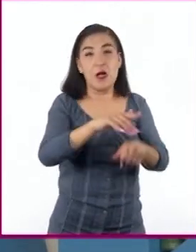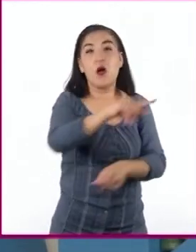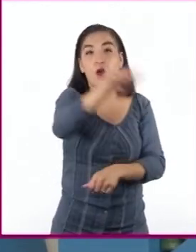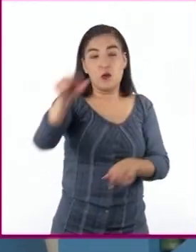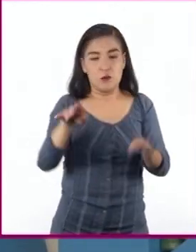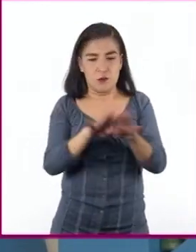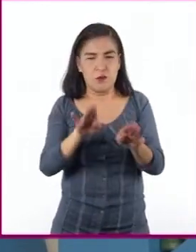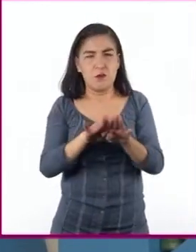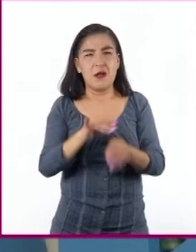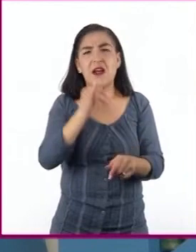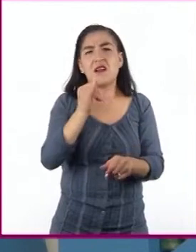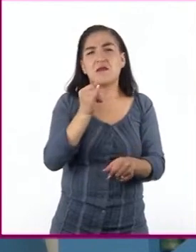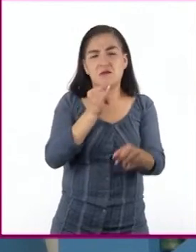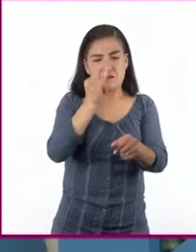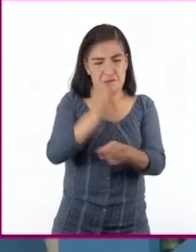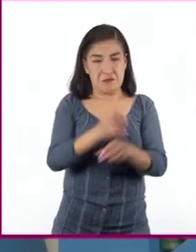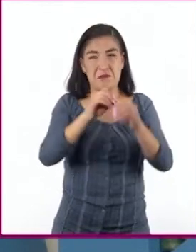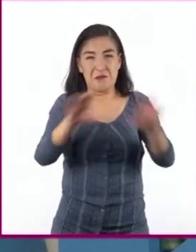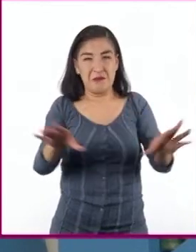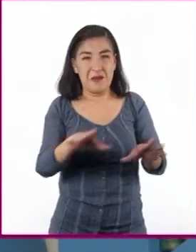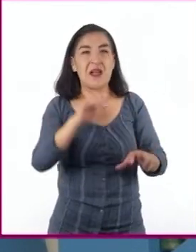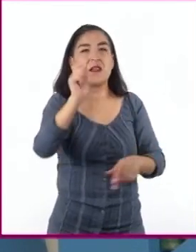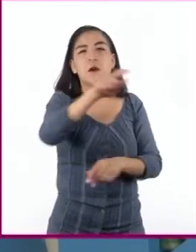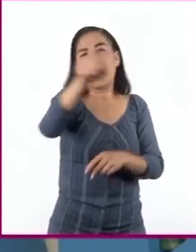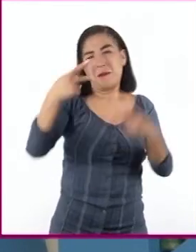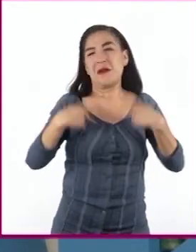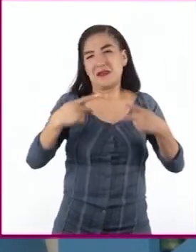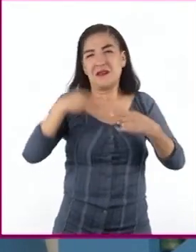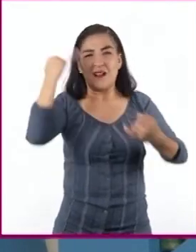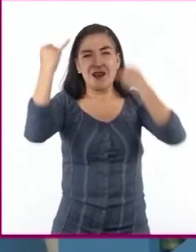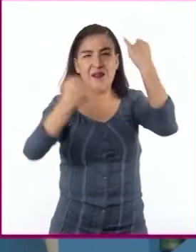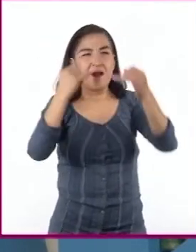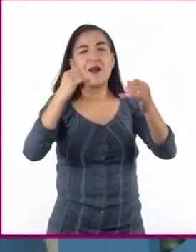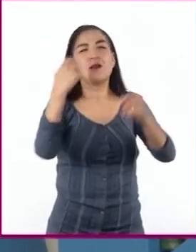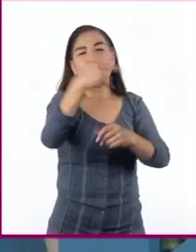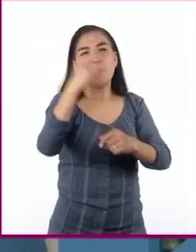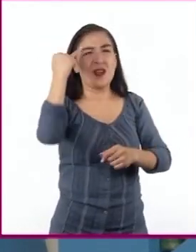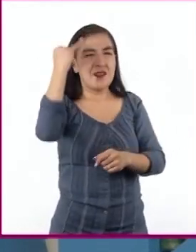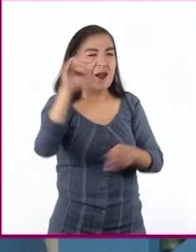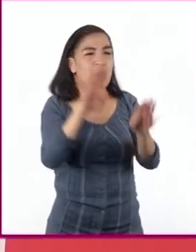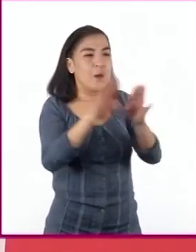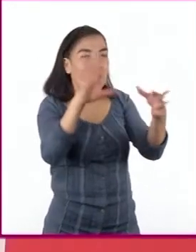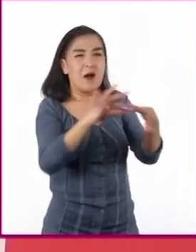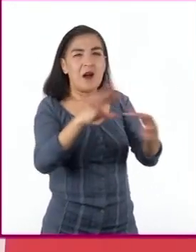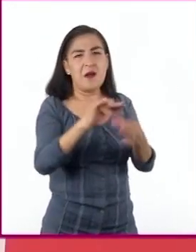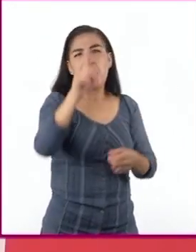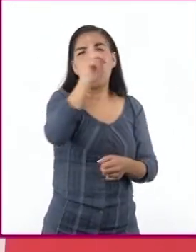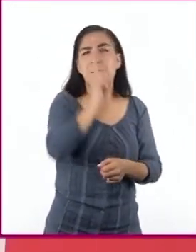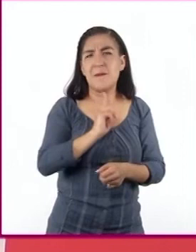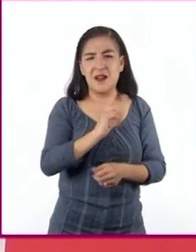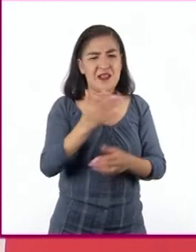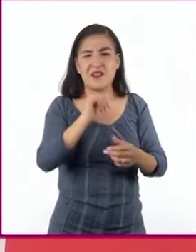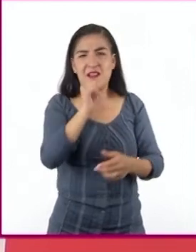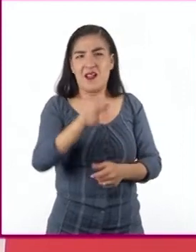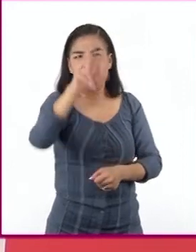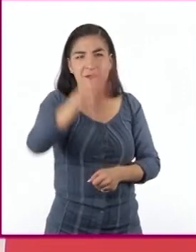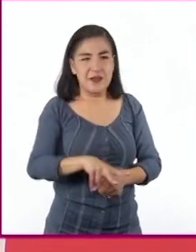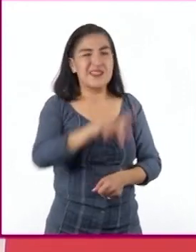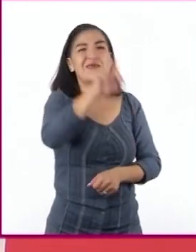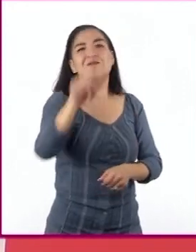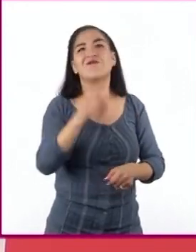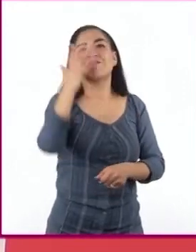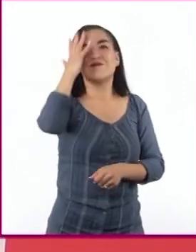en ideas que no son verídicas, pueden verse afectadas o afectados. Ideas tales